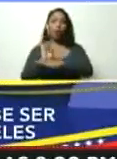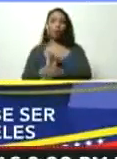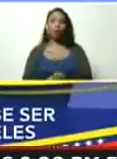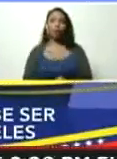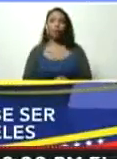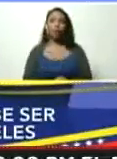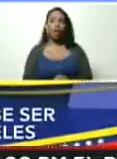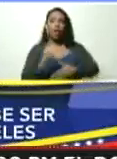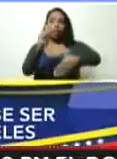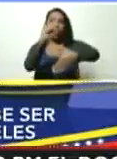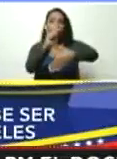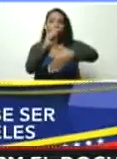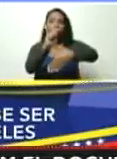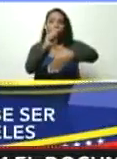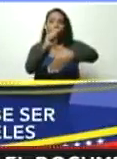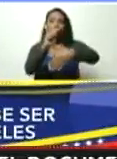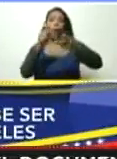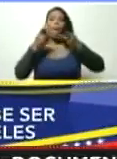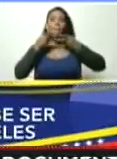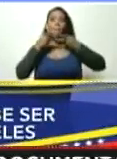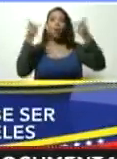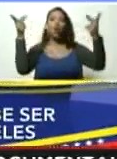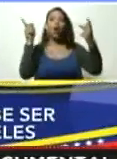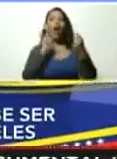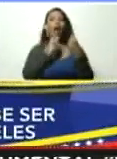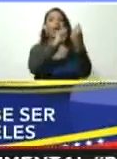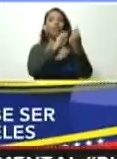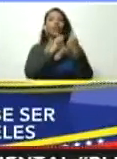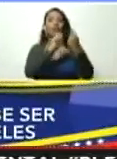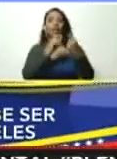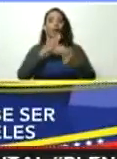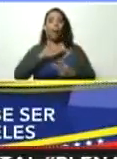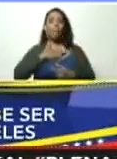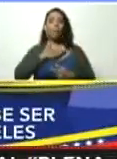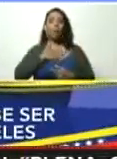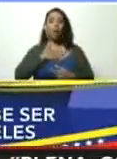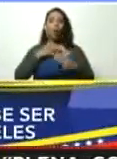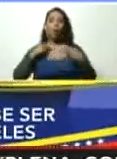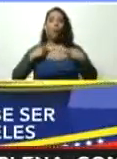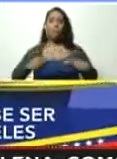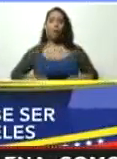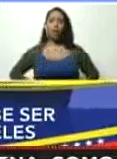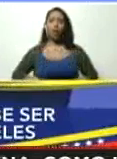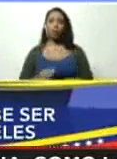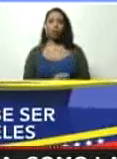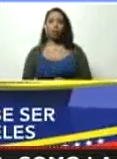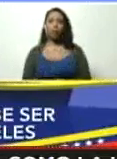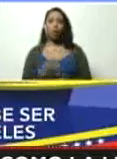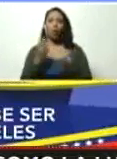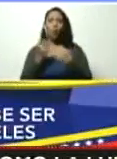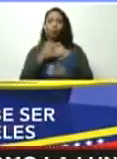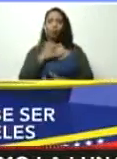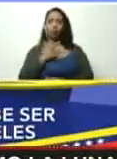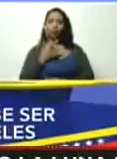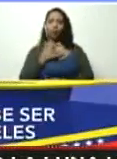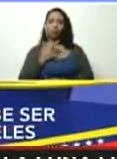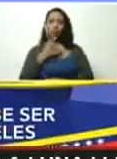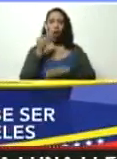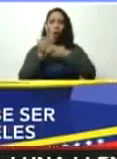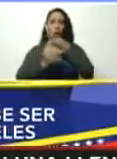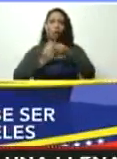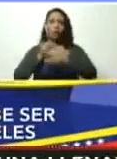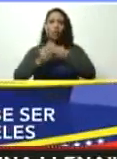Telesur va a sacar una entrevista muy bonita, muy humana, muy sentida, que nos